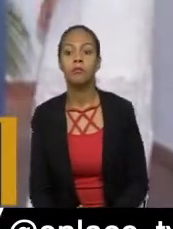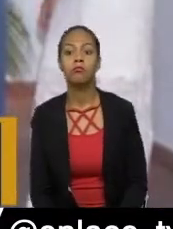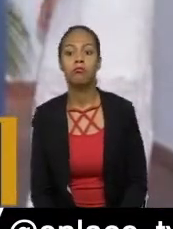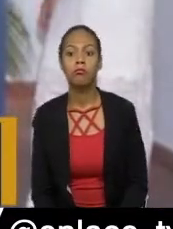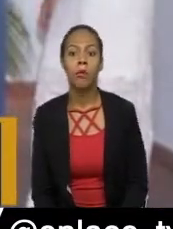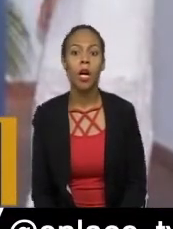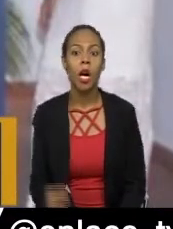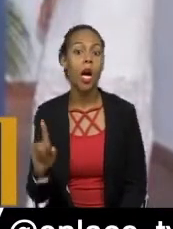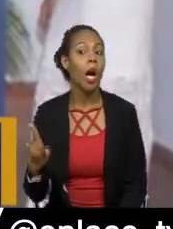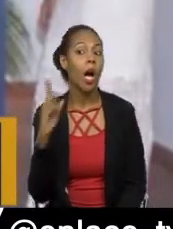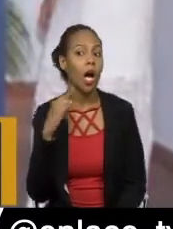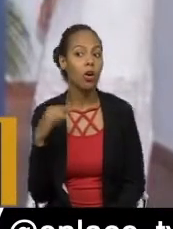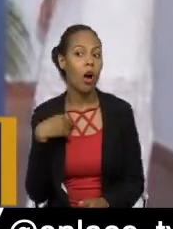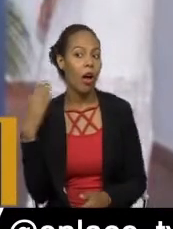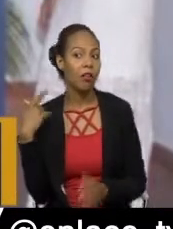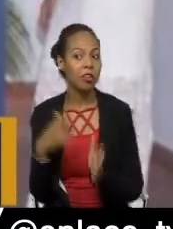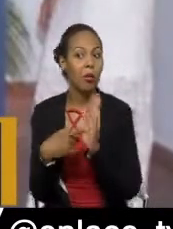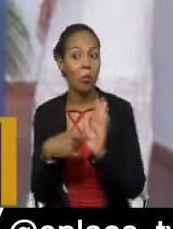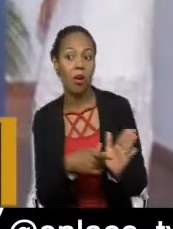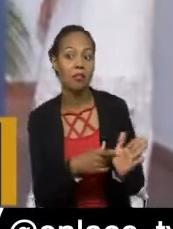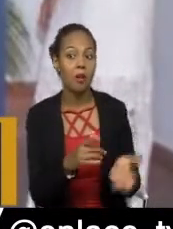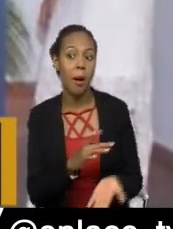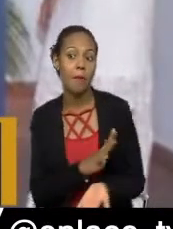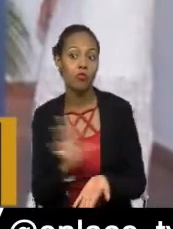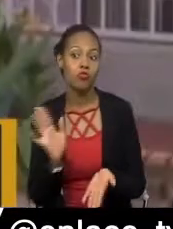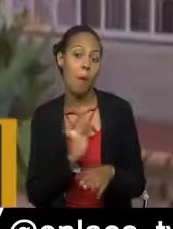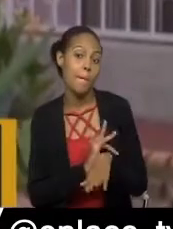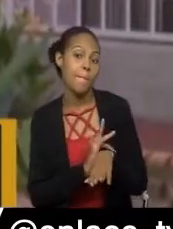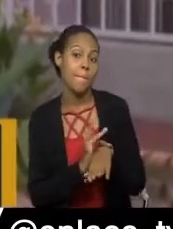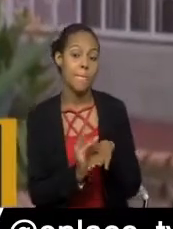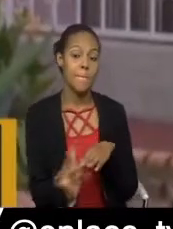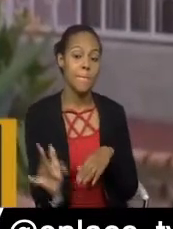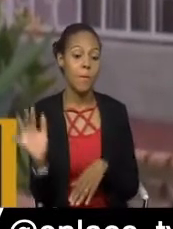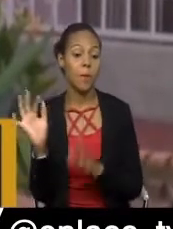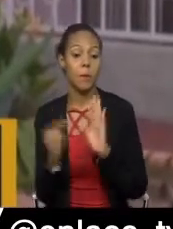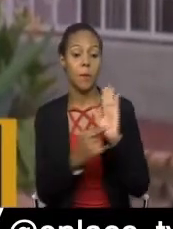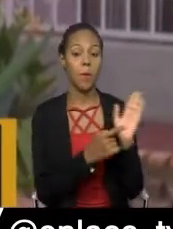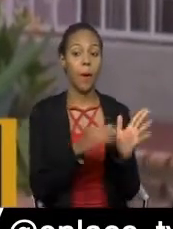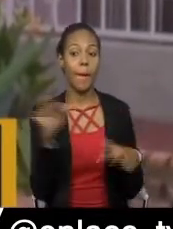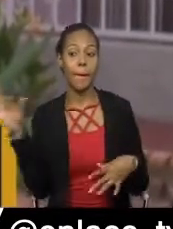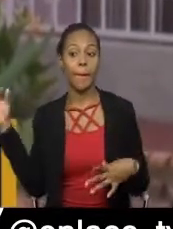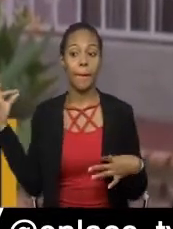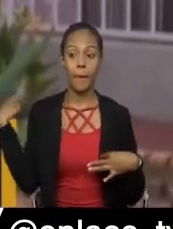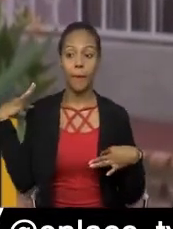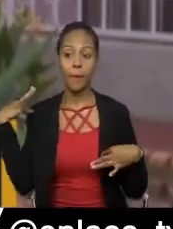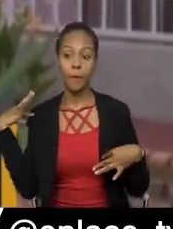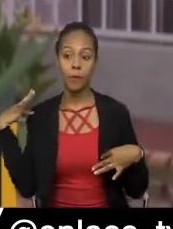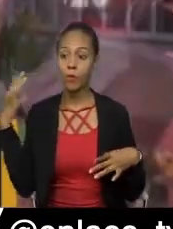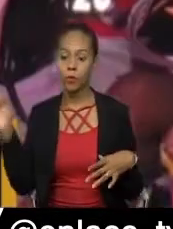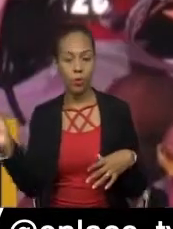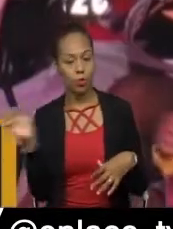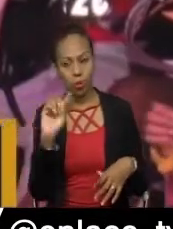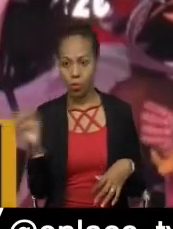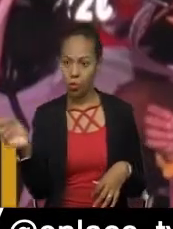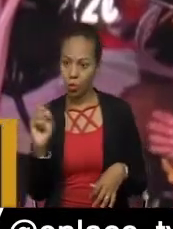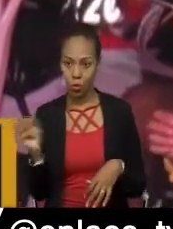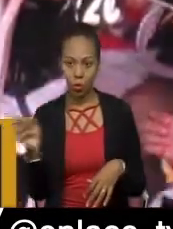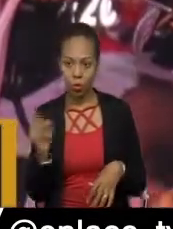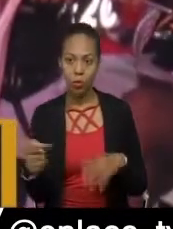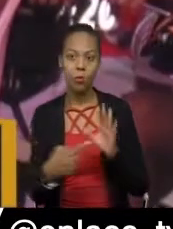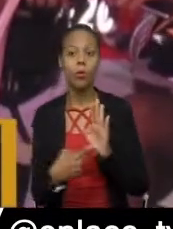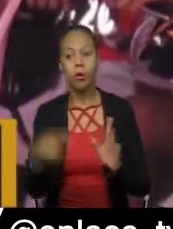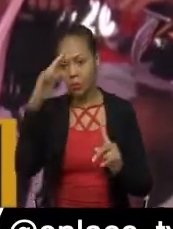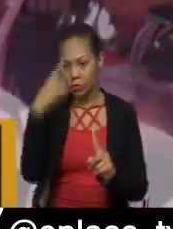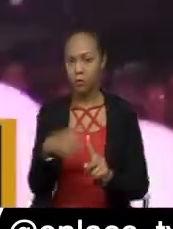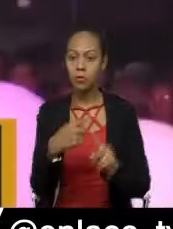posado desnuda en ninguna sesión, en ningún estudio fotográfico, y toda la actitud posible para representarnos. La actual